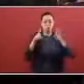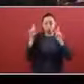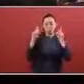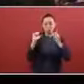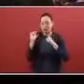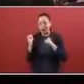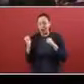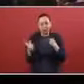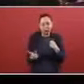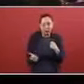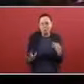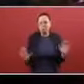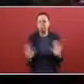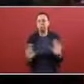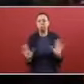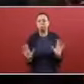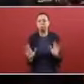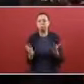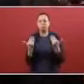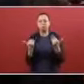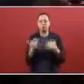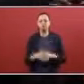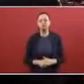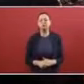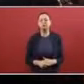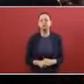respecto. Gracias.